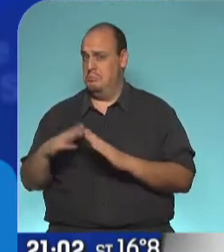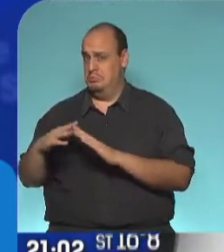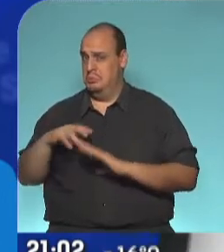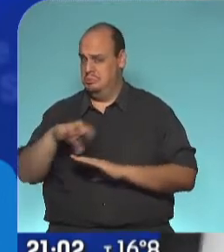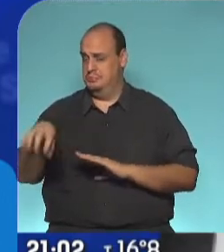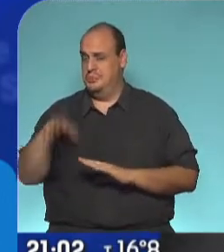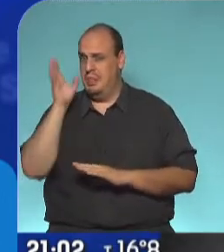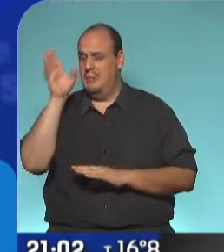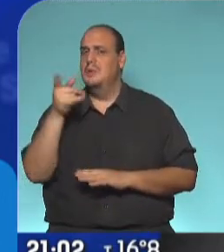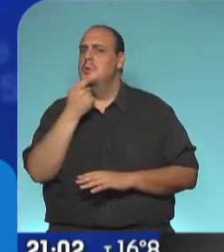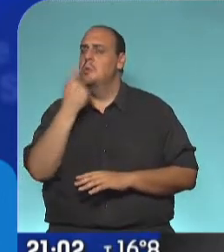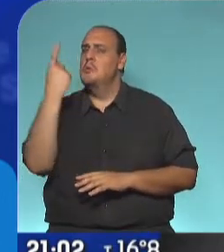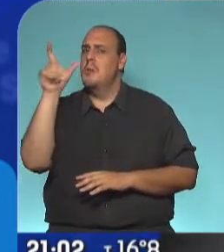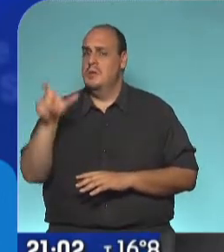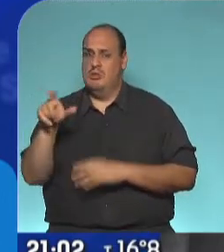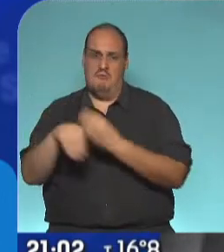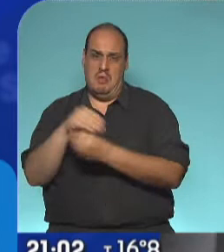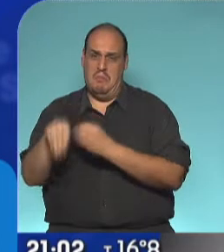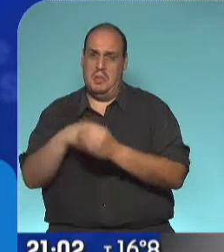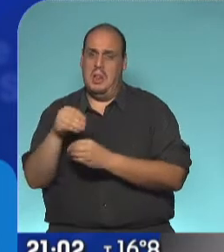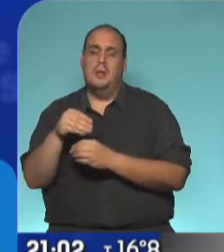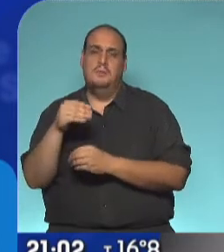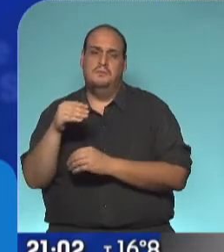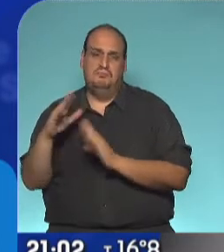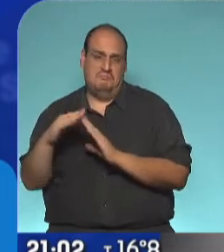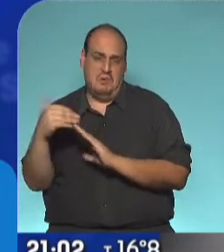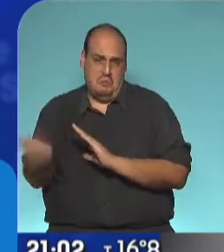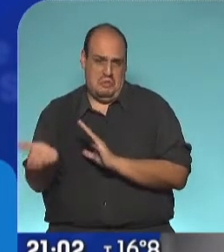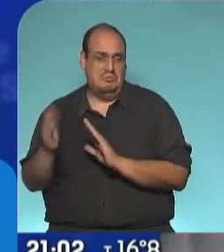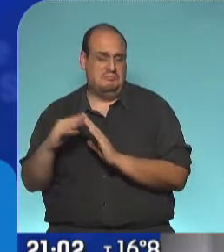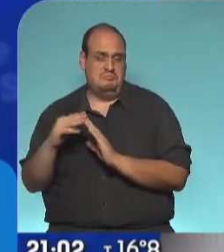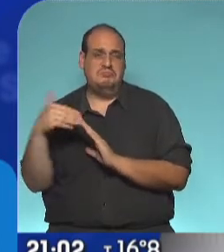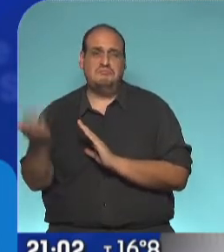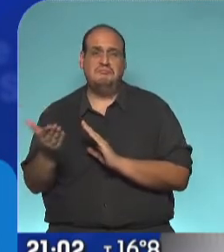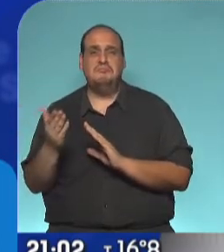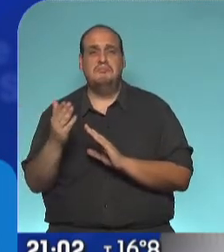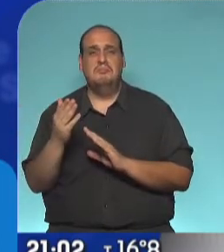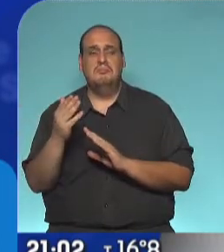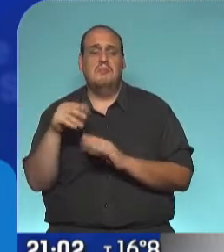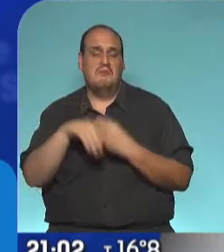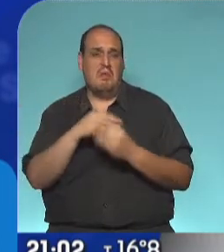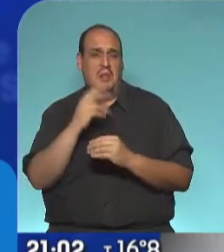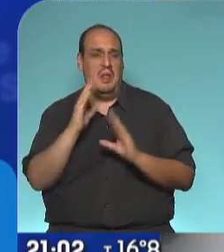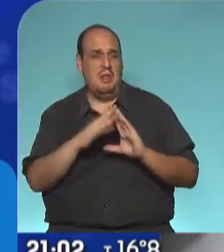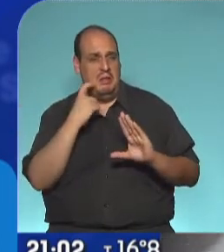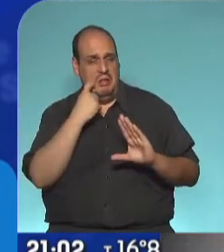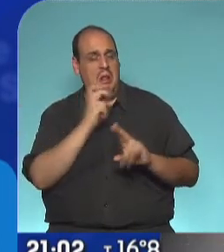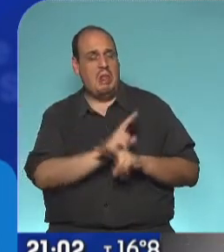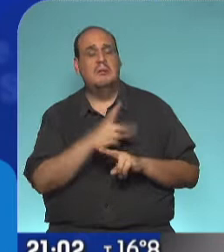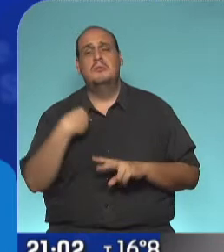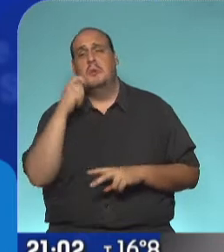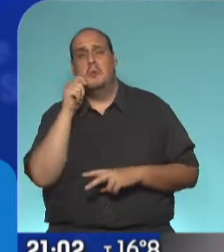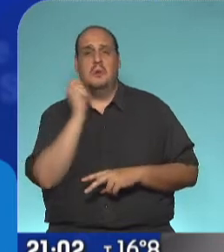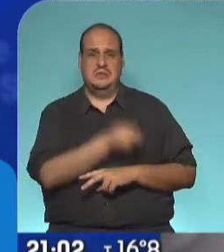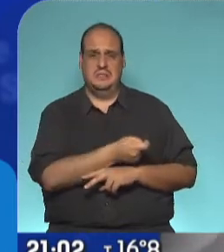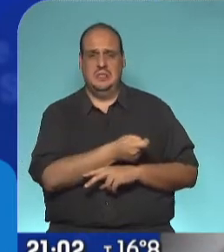va alguien a visitar un familiar que vive por el barrio y tiene su familiar en un geriátrico, va y lo visita al abuelito, al